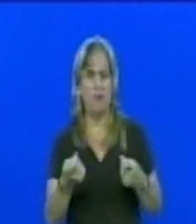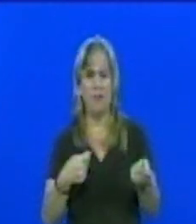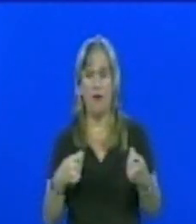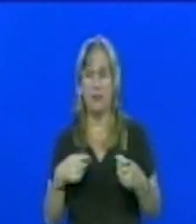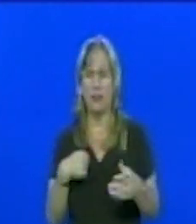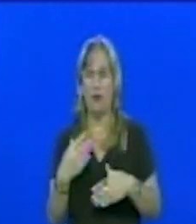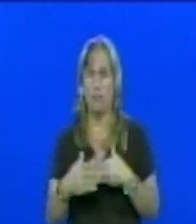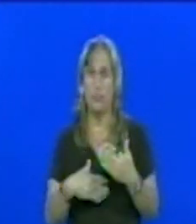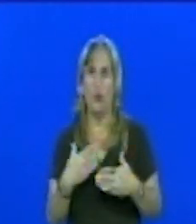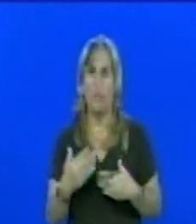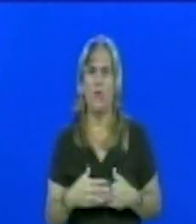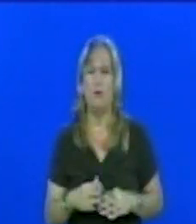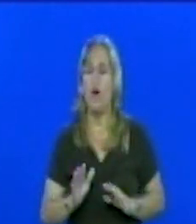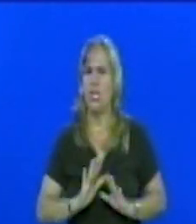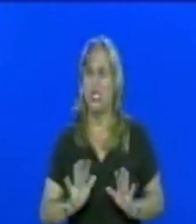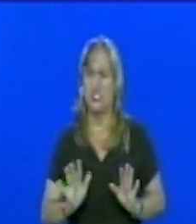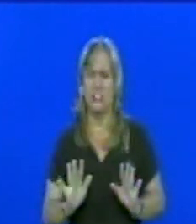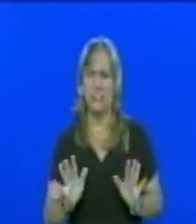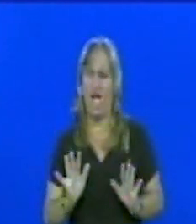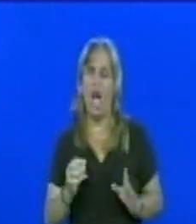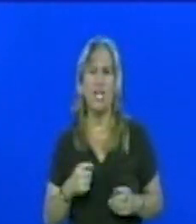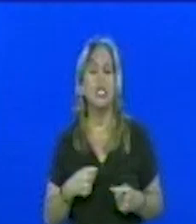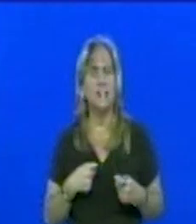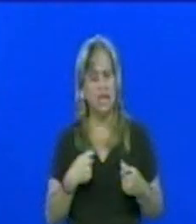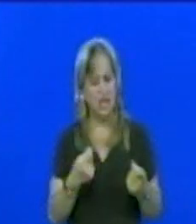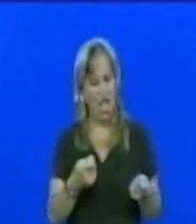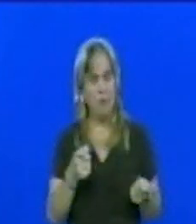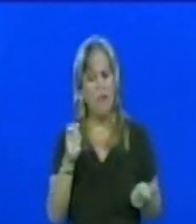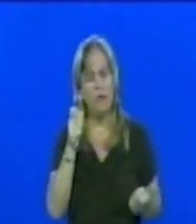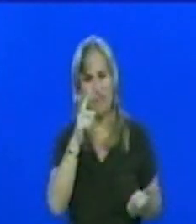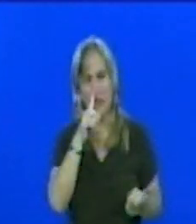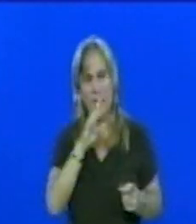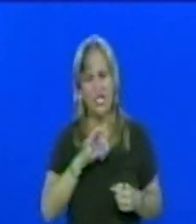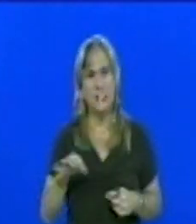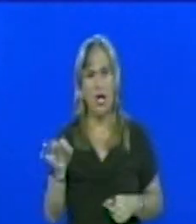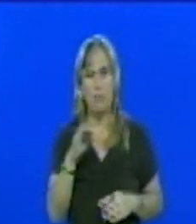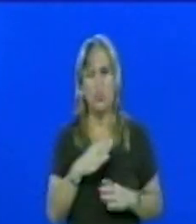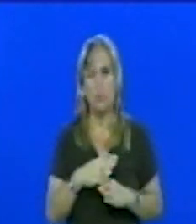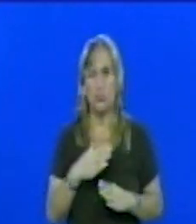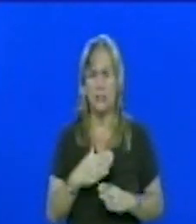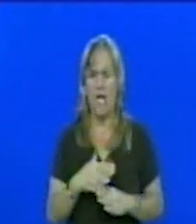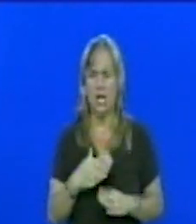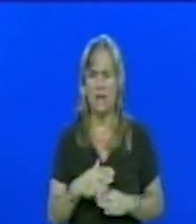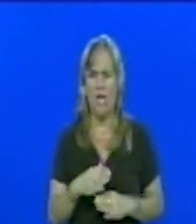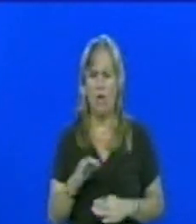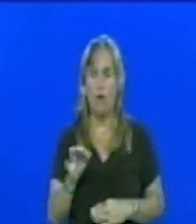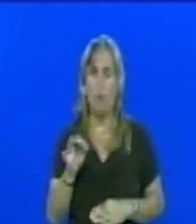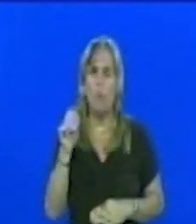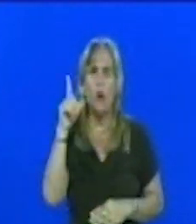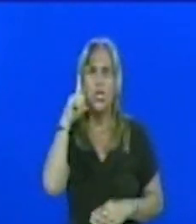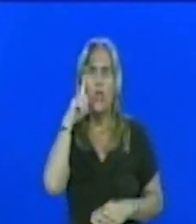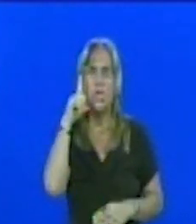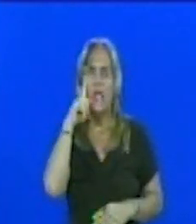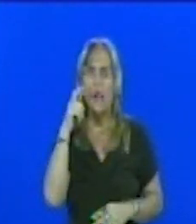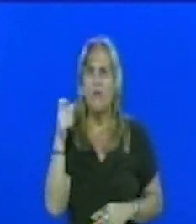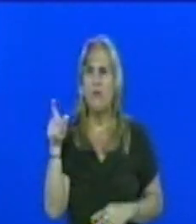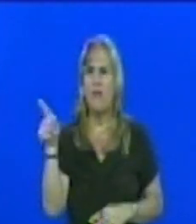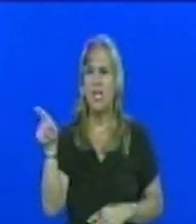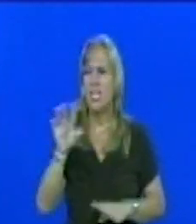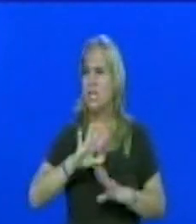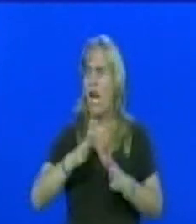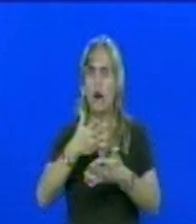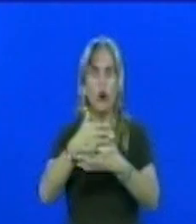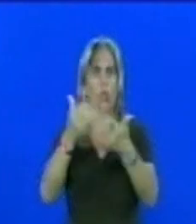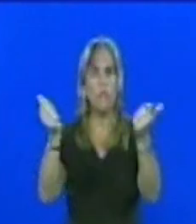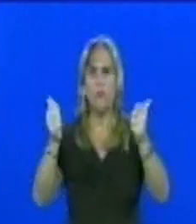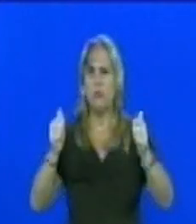problema técnico que ya nosotros estamos dando final que en el municipio Santiago un poquito en San Luis todo lo demás ya han concluido